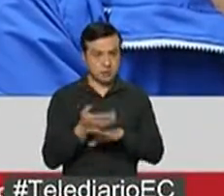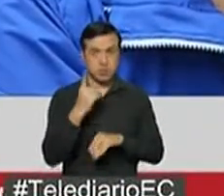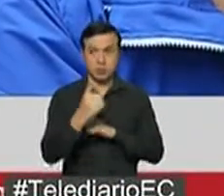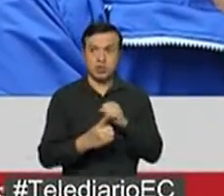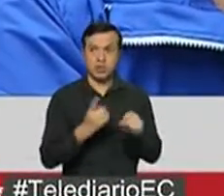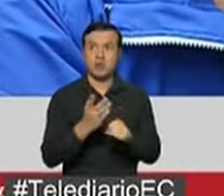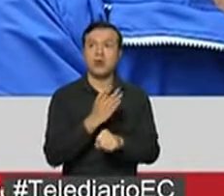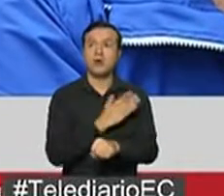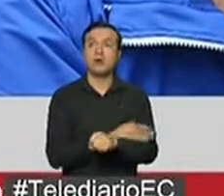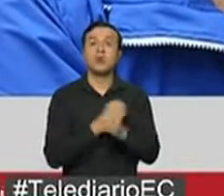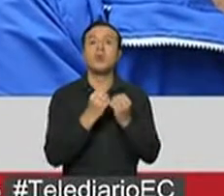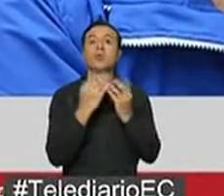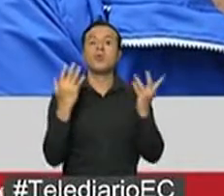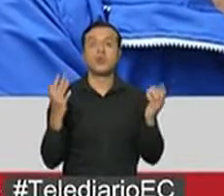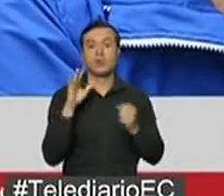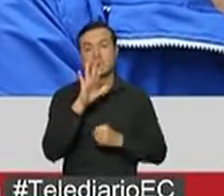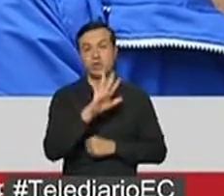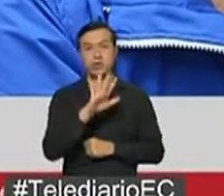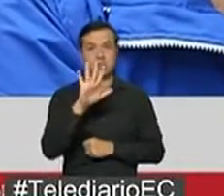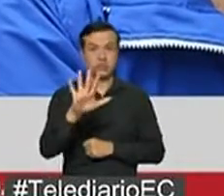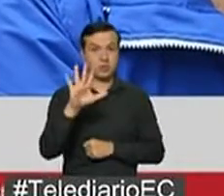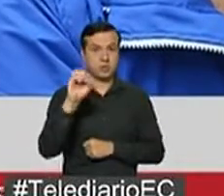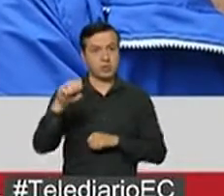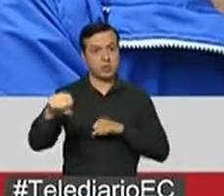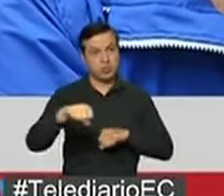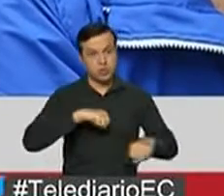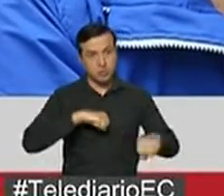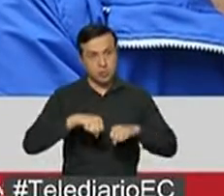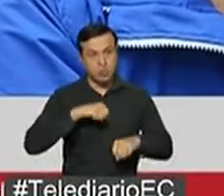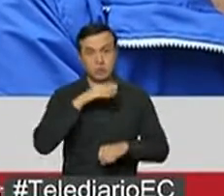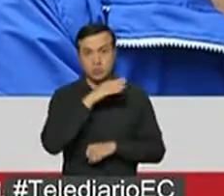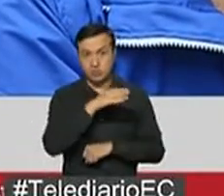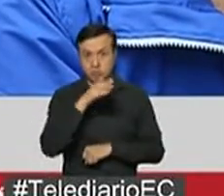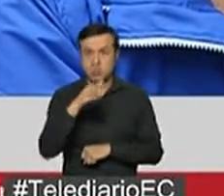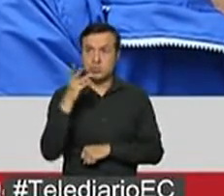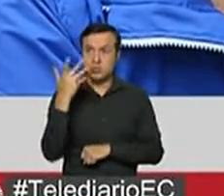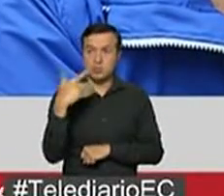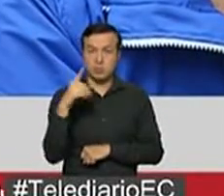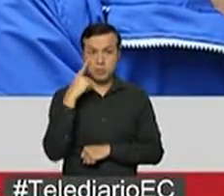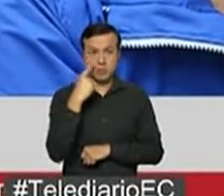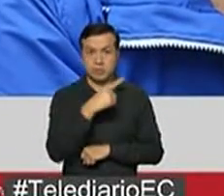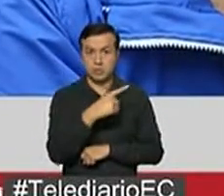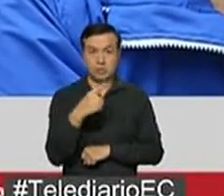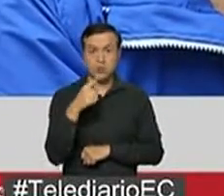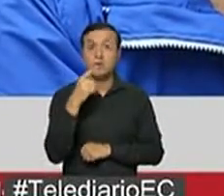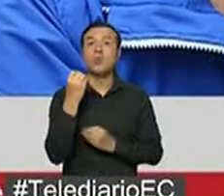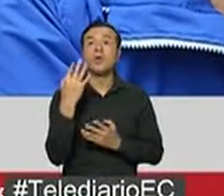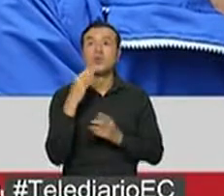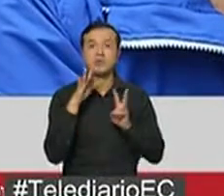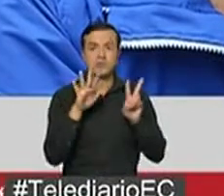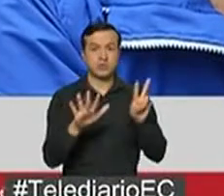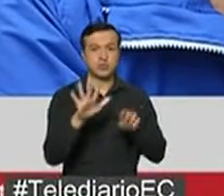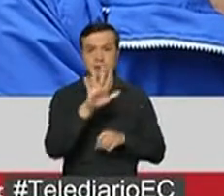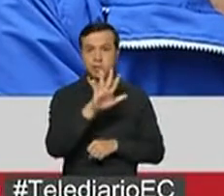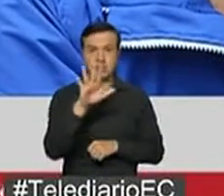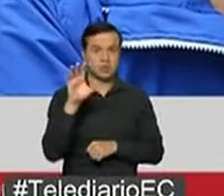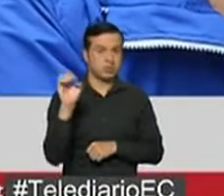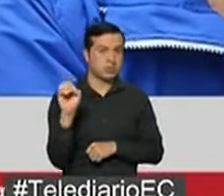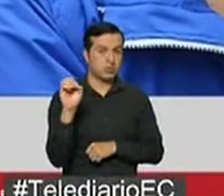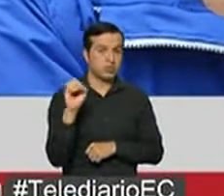de aproximadamente 550 operativos conjuntos en donde se abordó a 750